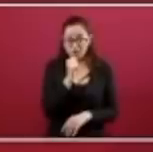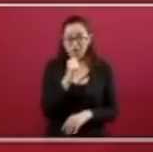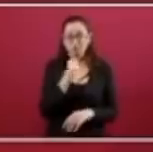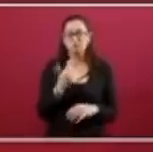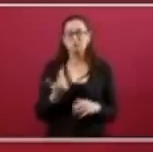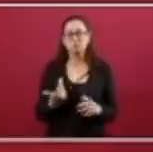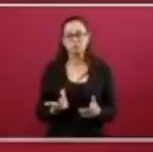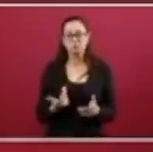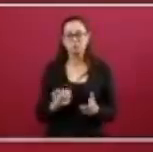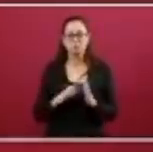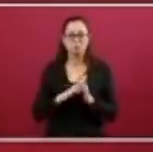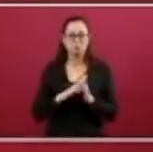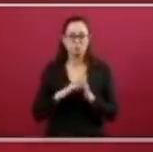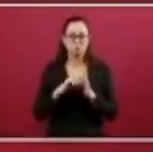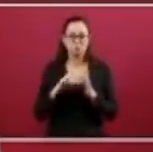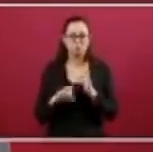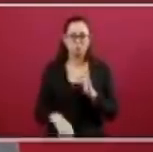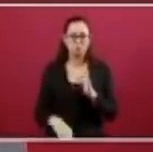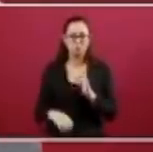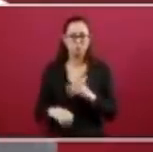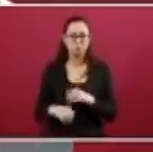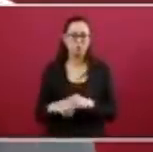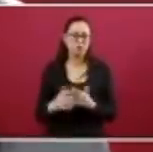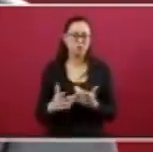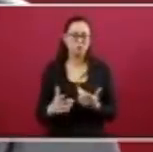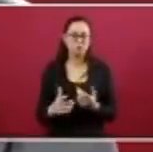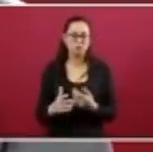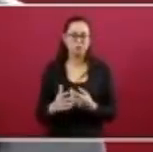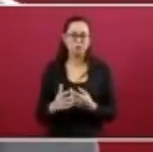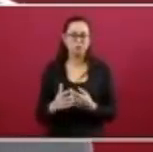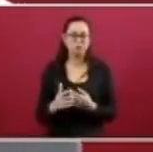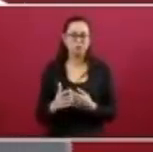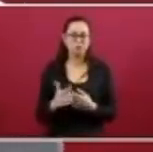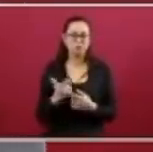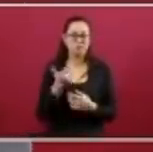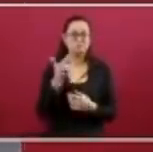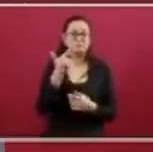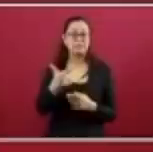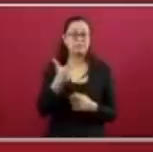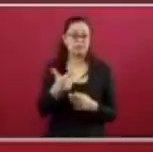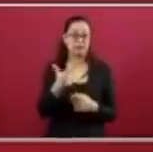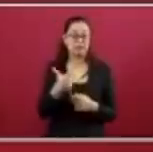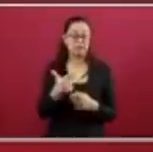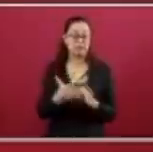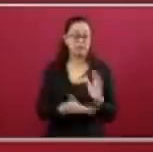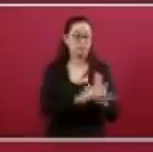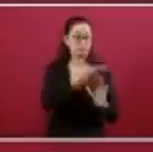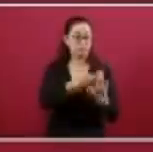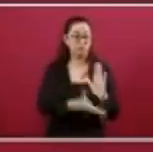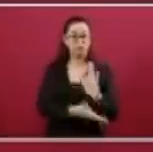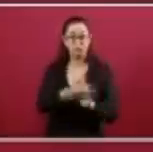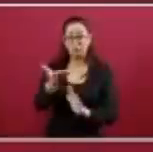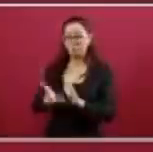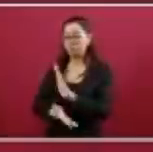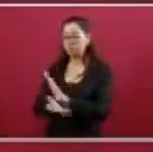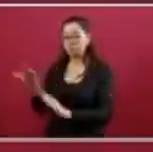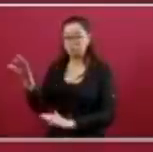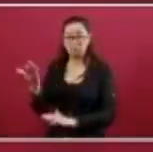está sucediendo en 7 grandes gasoductos, se tiene que estar